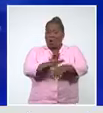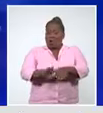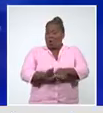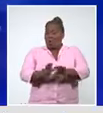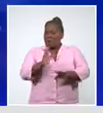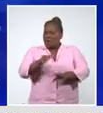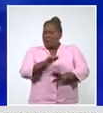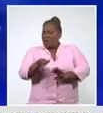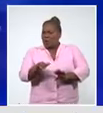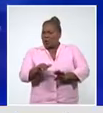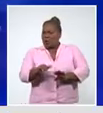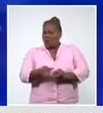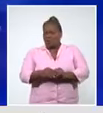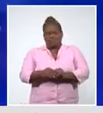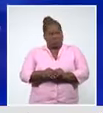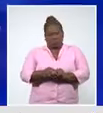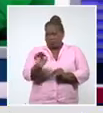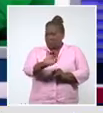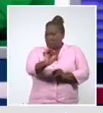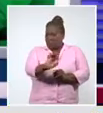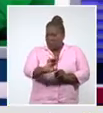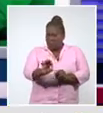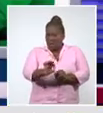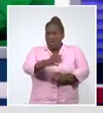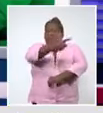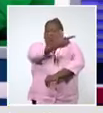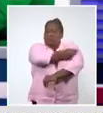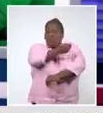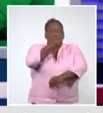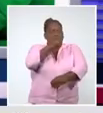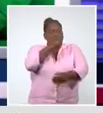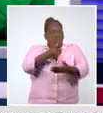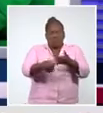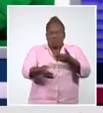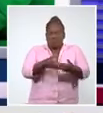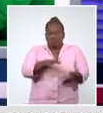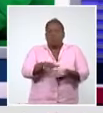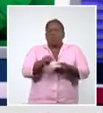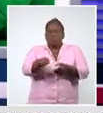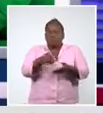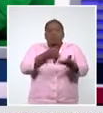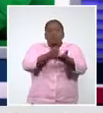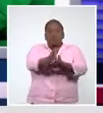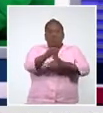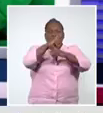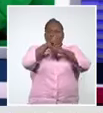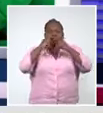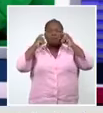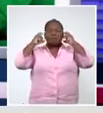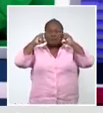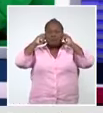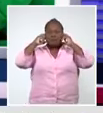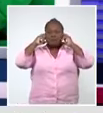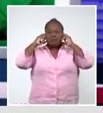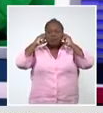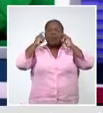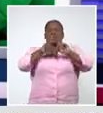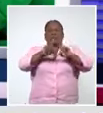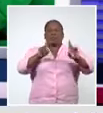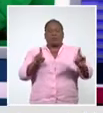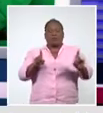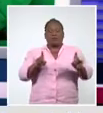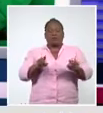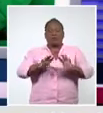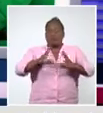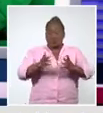dije inicialmente, todavía eso está a todos los voluntarios, como bien tú dices, que se